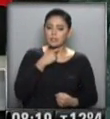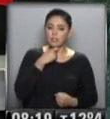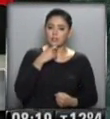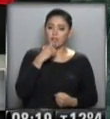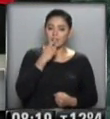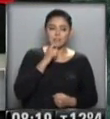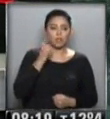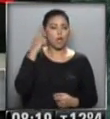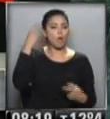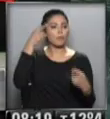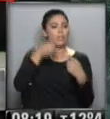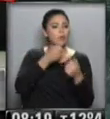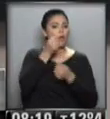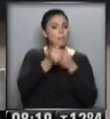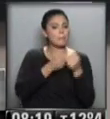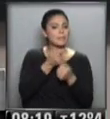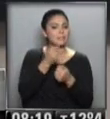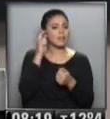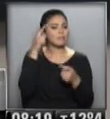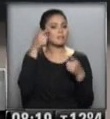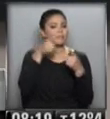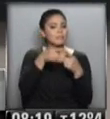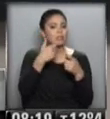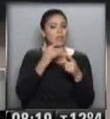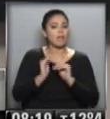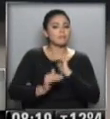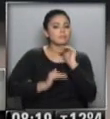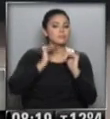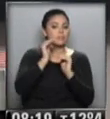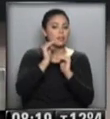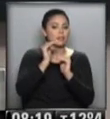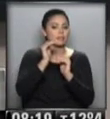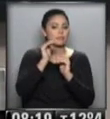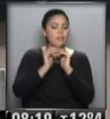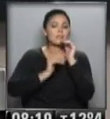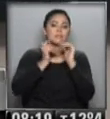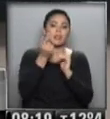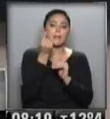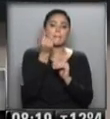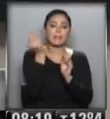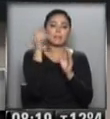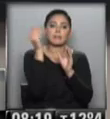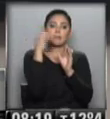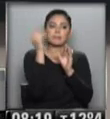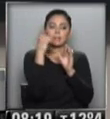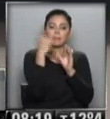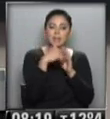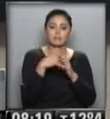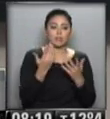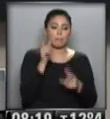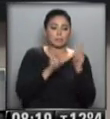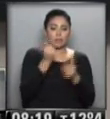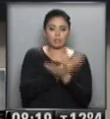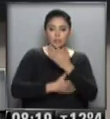objetivo de la empresa sea la maximización de sus beneficios es decir obtener la mayor cantidad de plata posible las